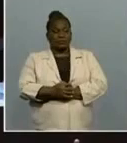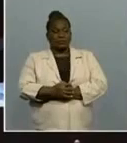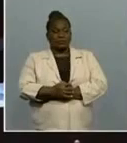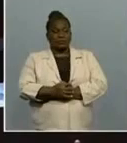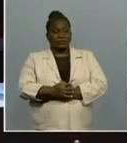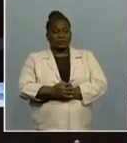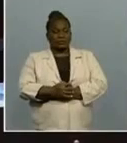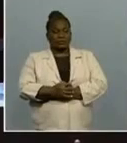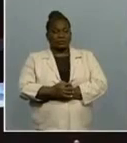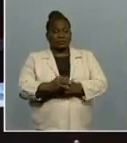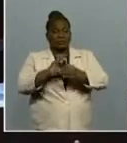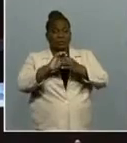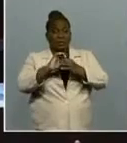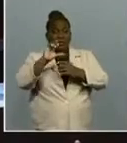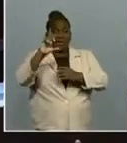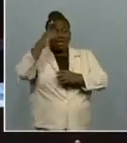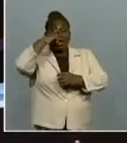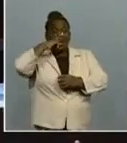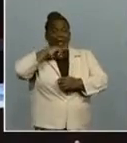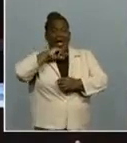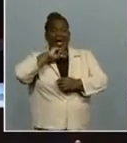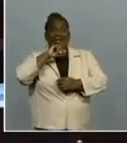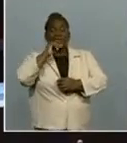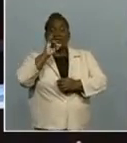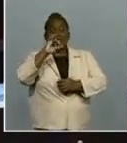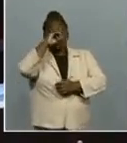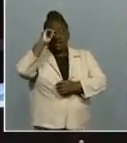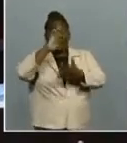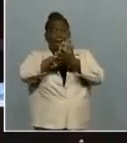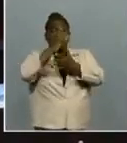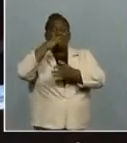que davis martín a grecia